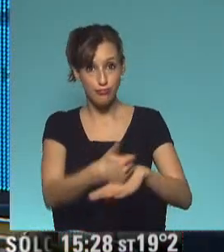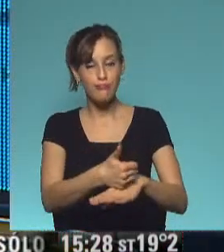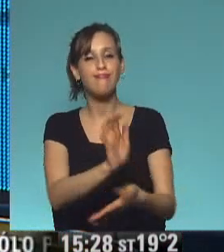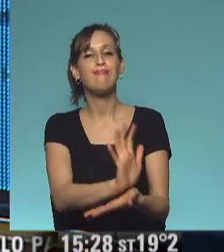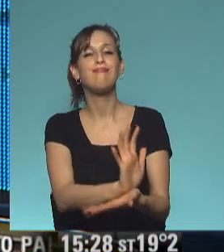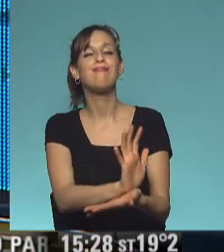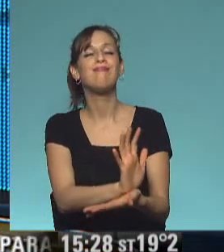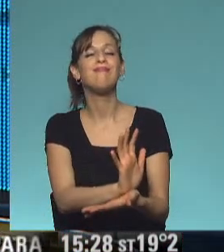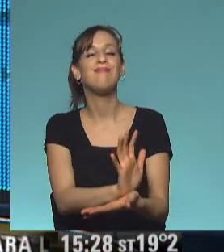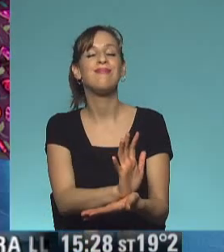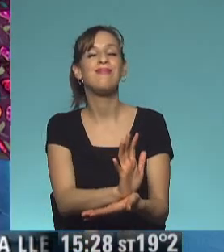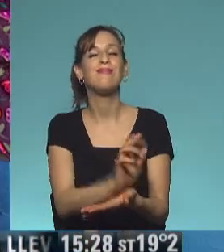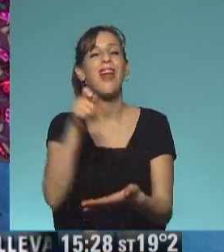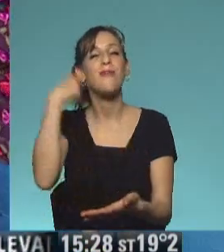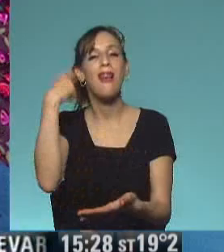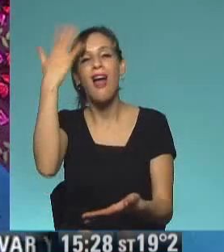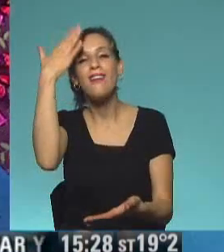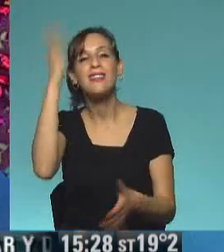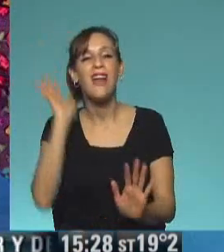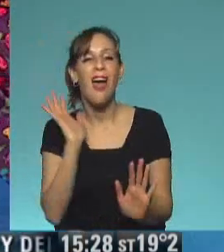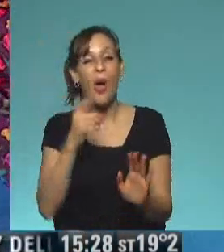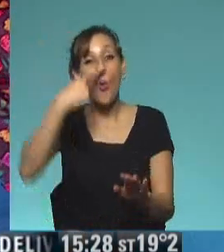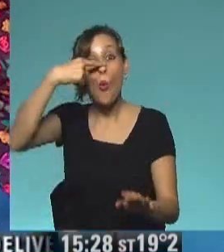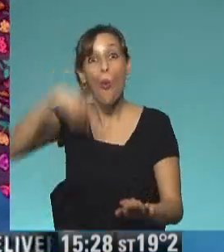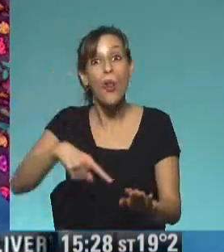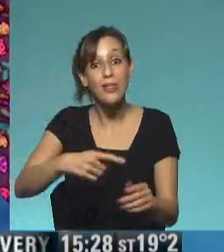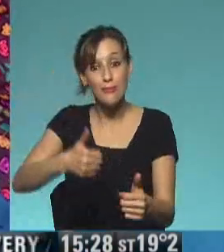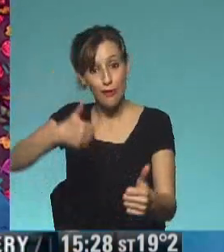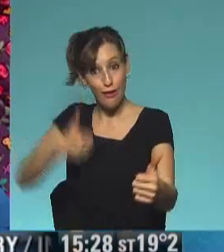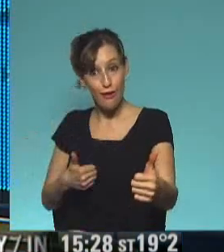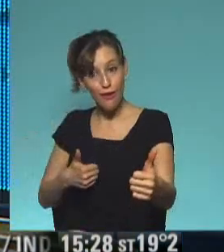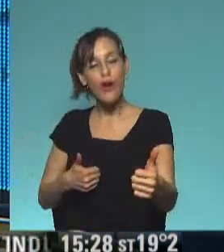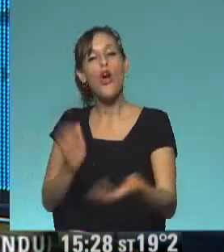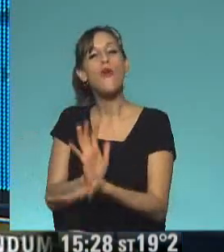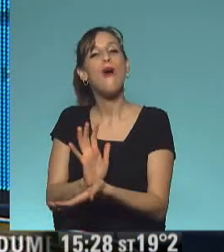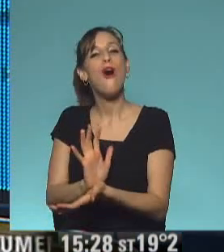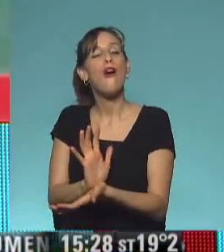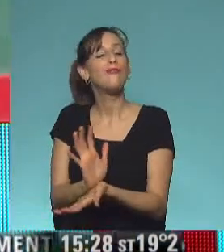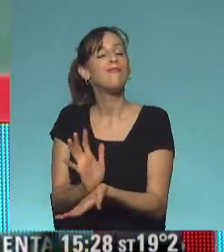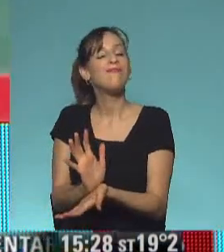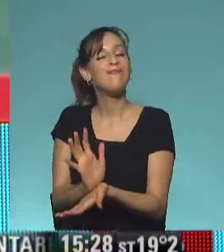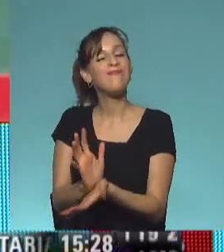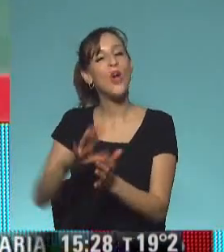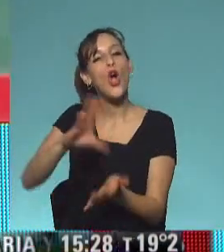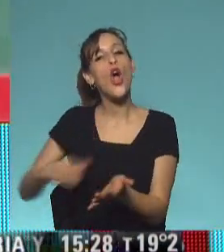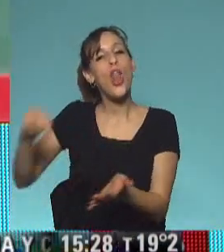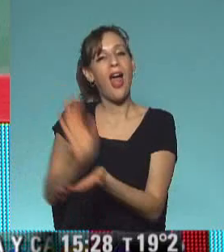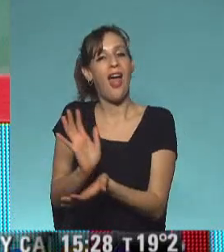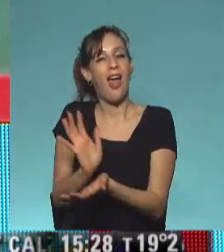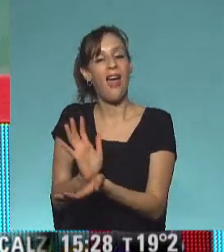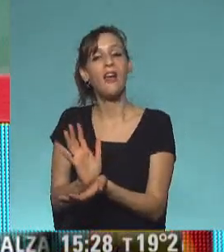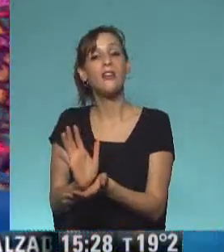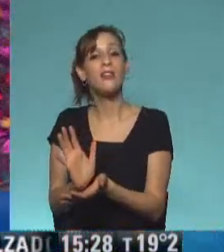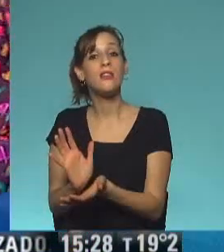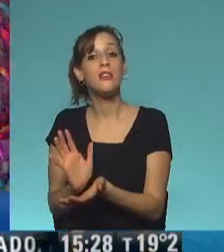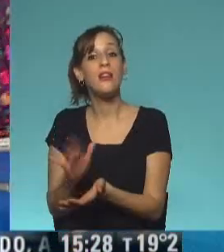Sí, buenísimo. Y el último de la fila es la cola del dragón. Una fila. Una fila que tienen que estar todos agarrados de los hombros. Ah.